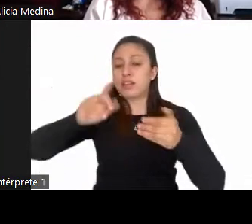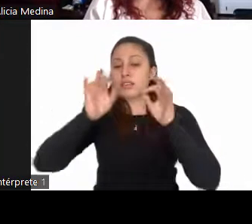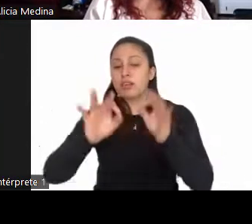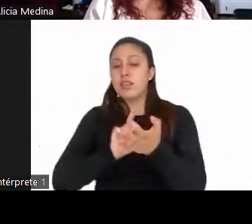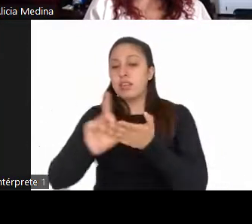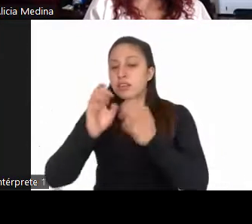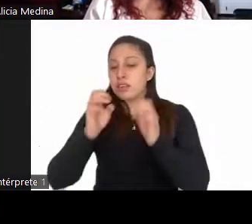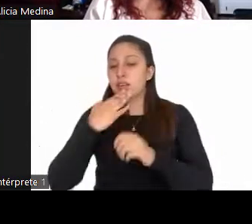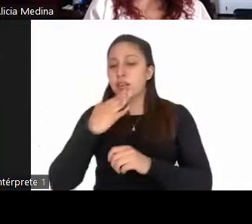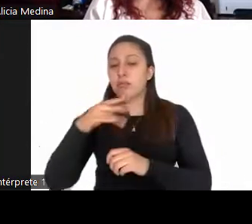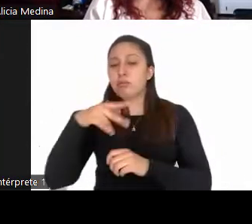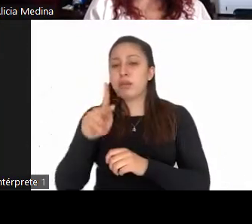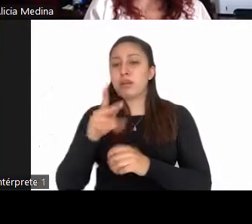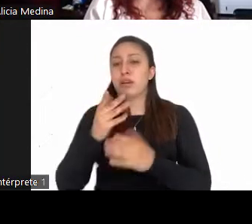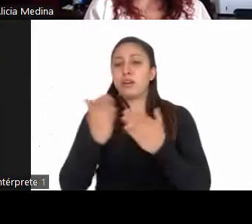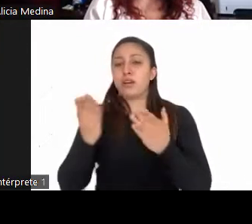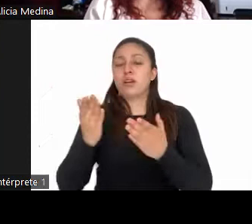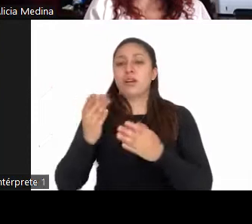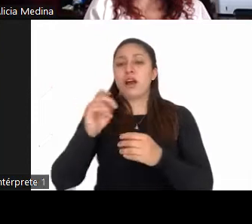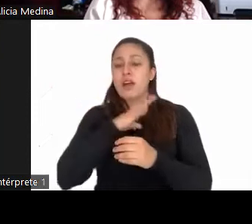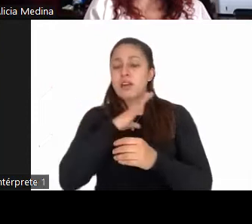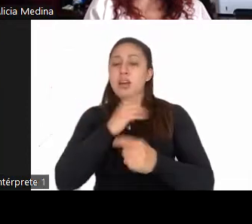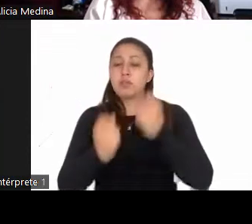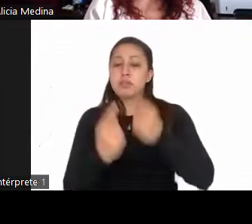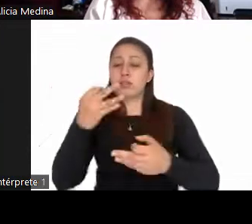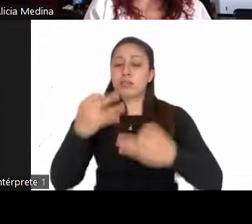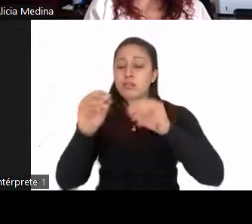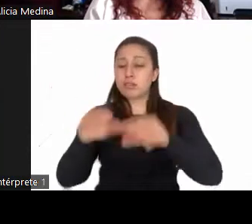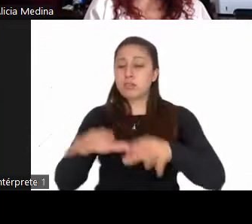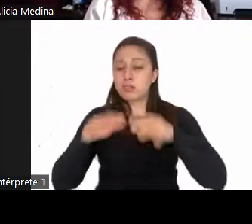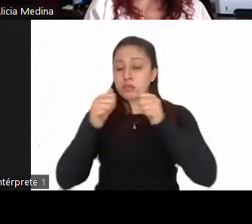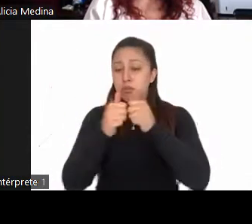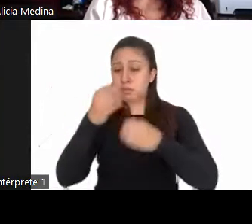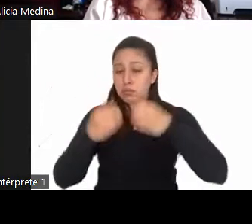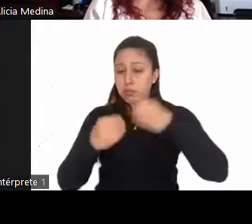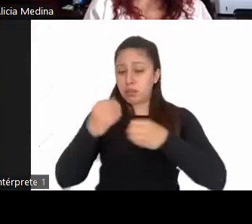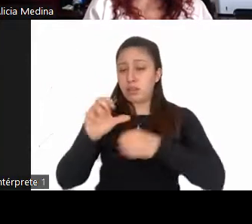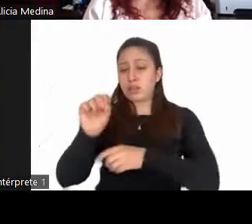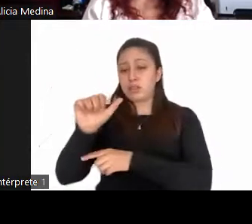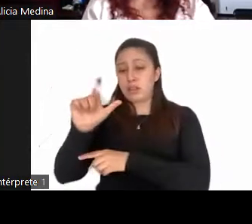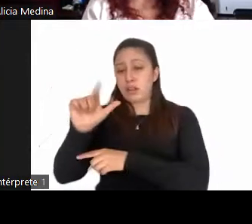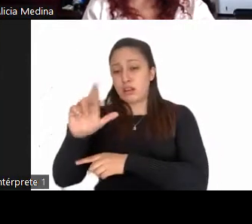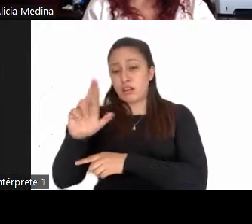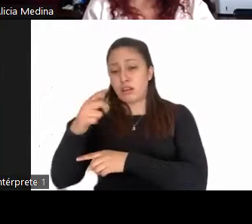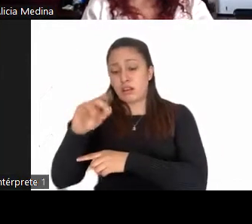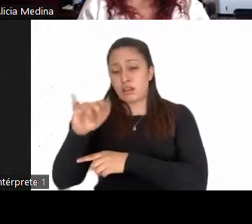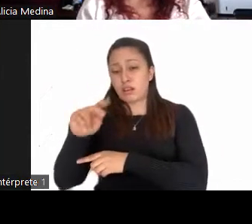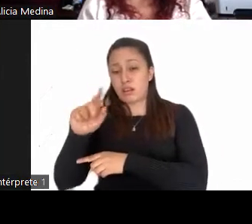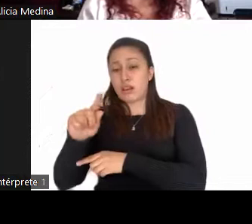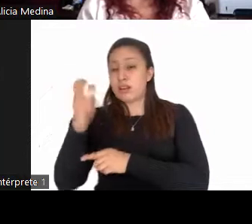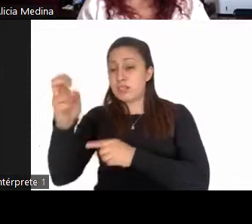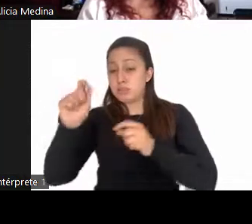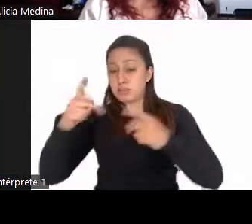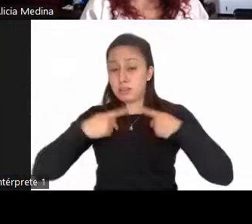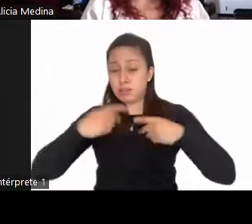que en alegato de orejas, audiencias públicas con magistrados de la sala regional, ellos mismos nos decían, es que ¿saben qué?